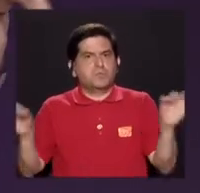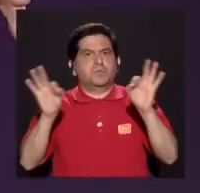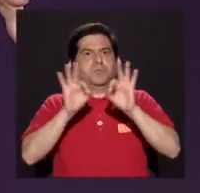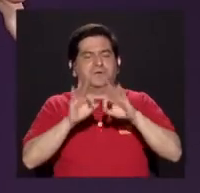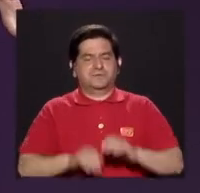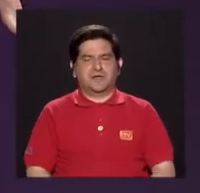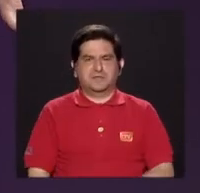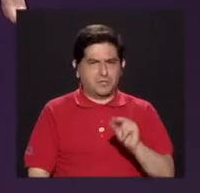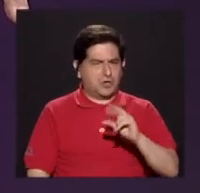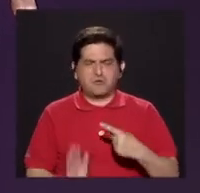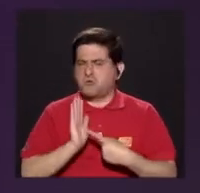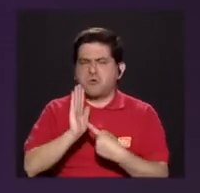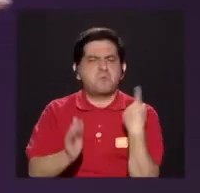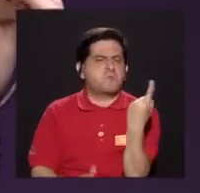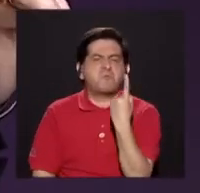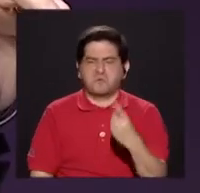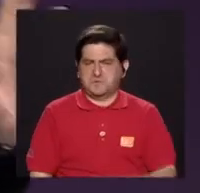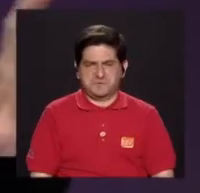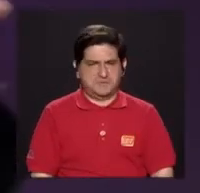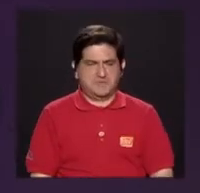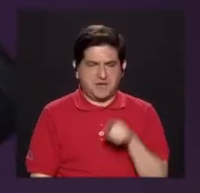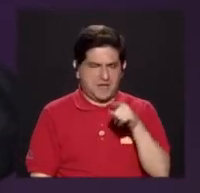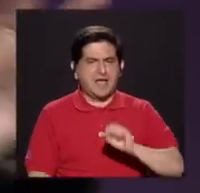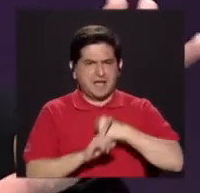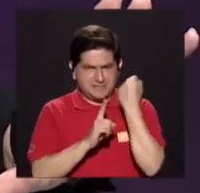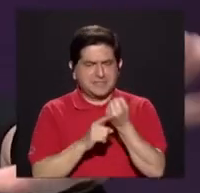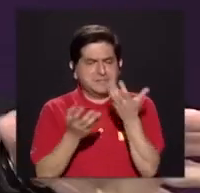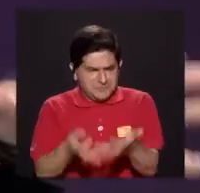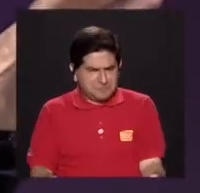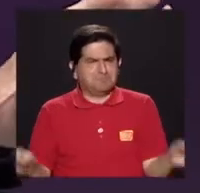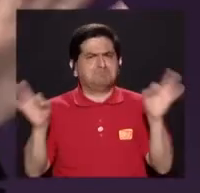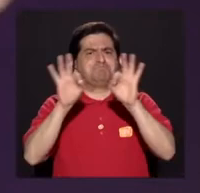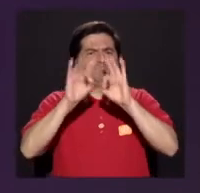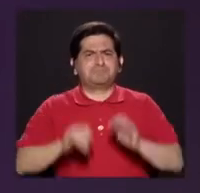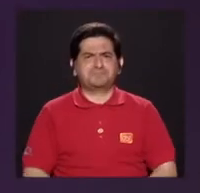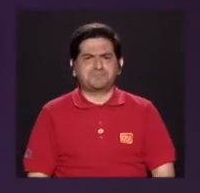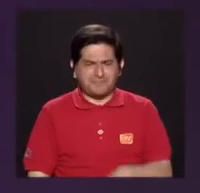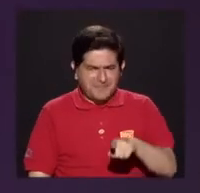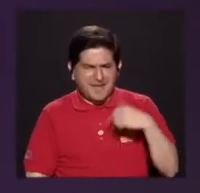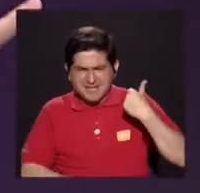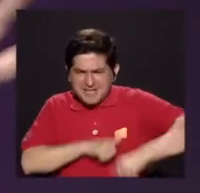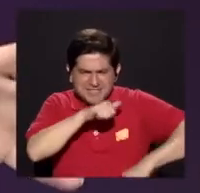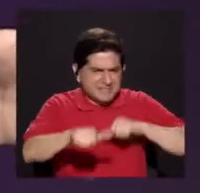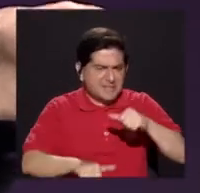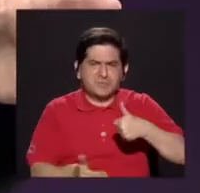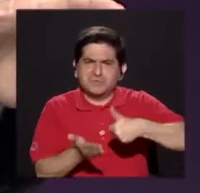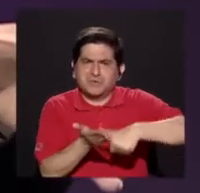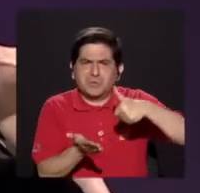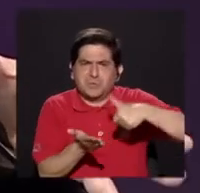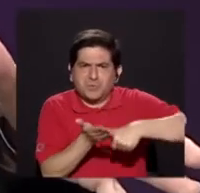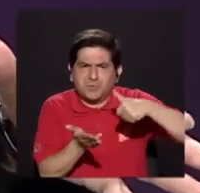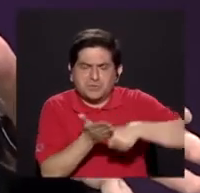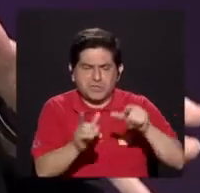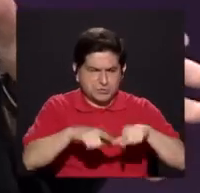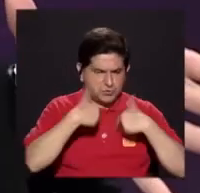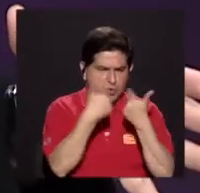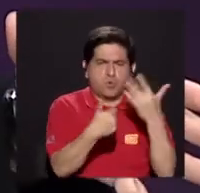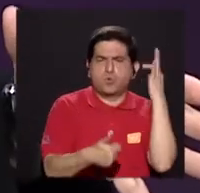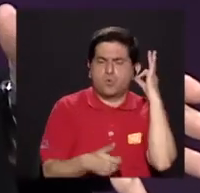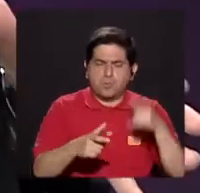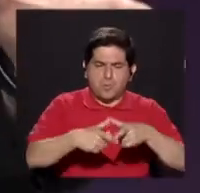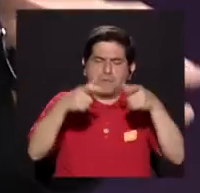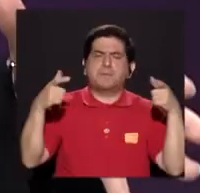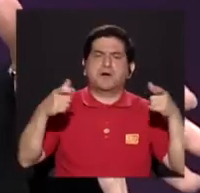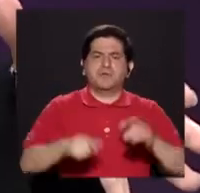hubiera sido un show. No hubiera sido un show, eso hubiera sido espectacular. Echarse un pulso en la elección, un grupo de mujeres, la